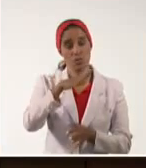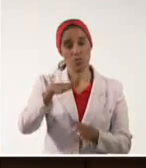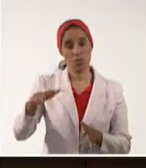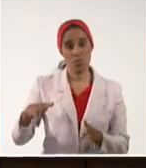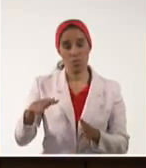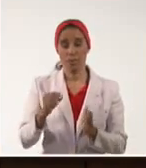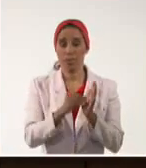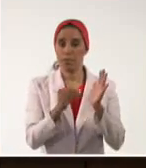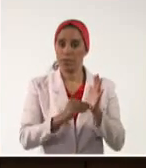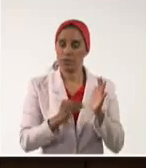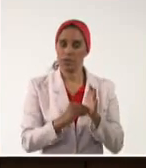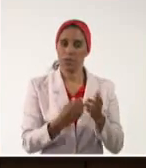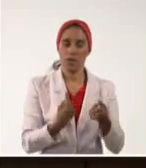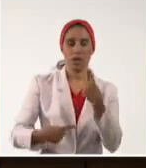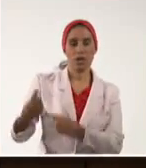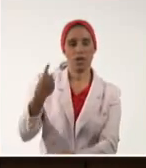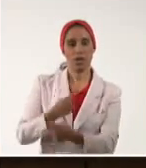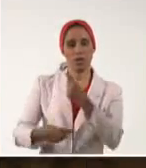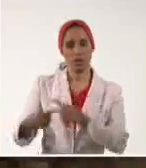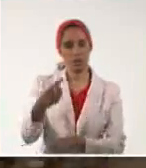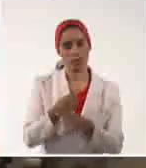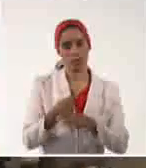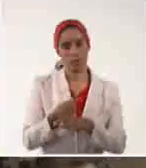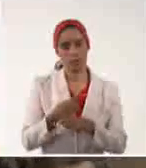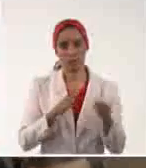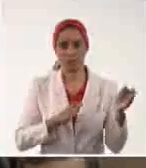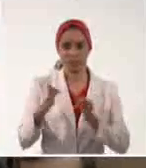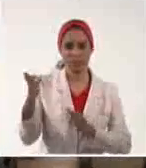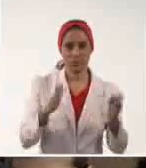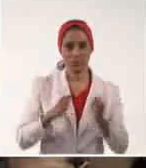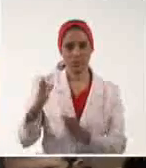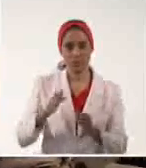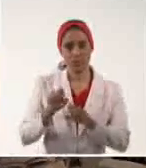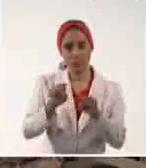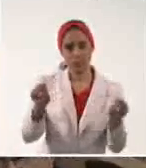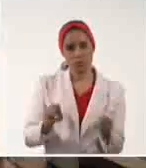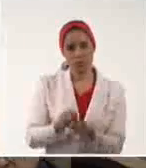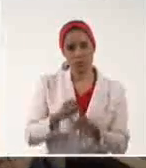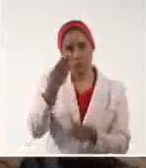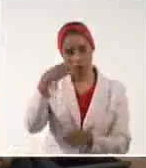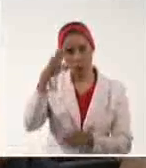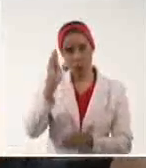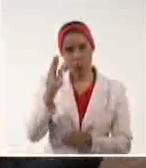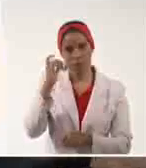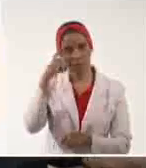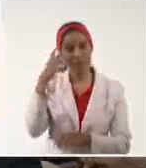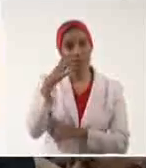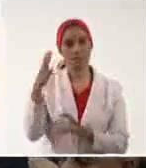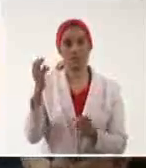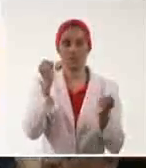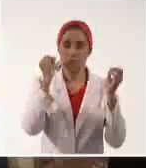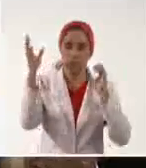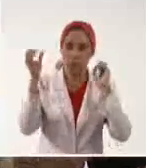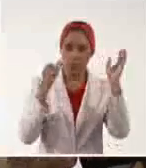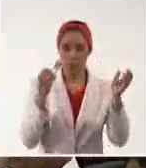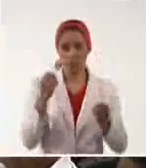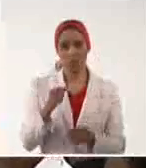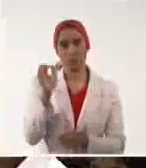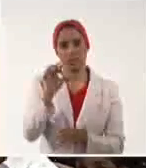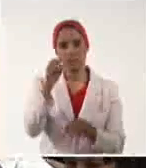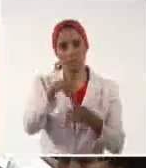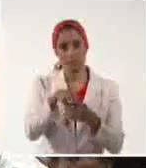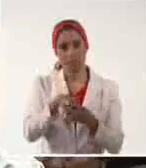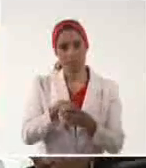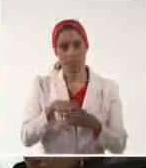el funcionamiento del sistema de salud cubano, sustentado en los avances de la ciencia y la innovación en ese estratégico